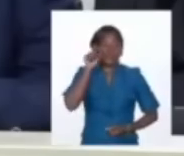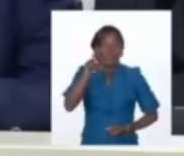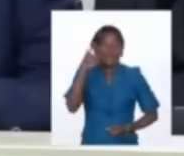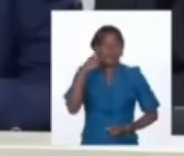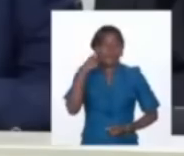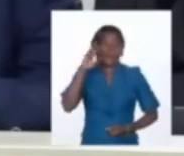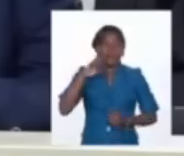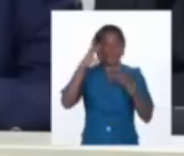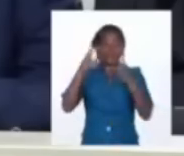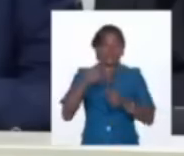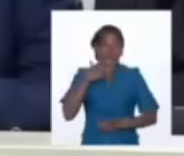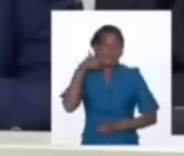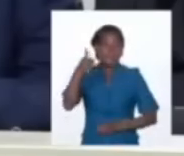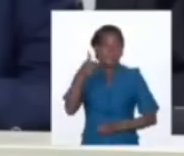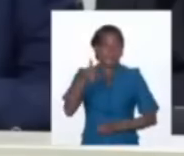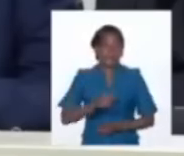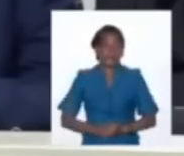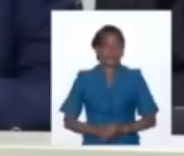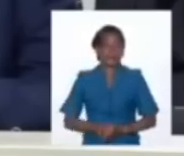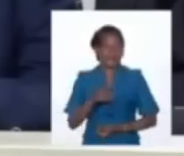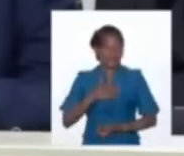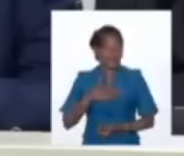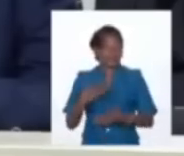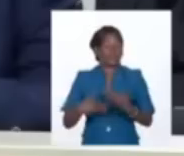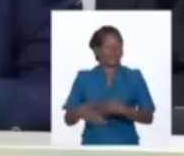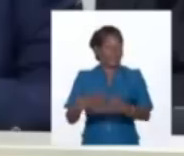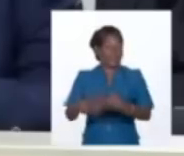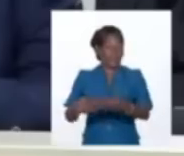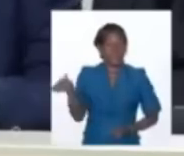otros beneficios derivados de los procesos integracionistas